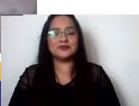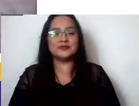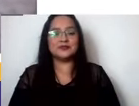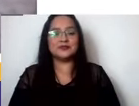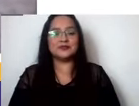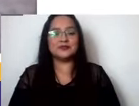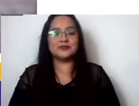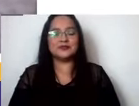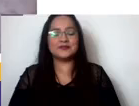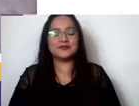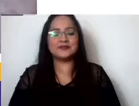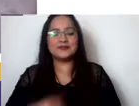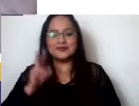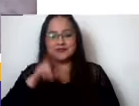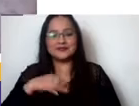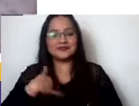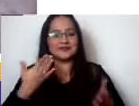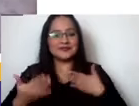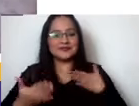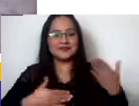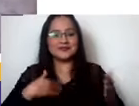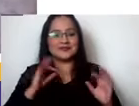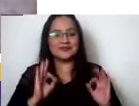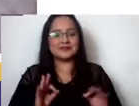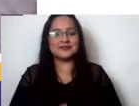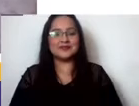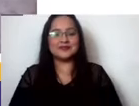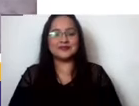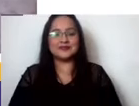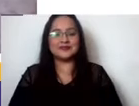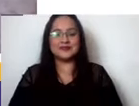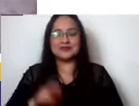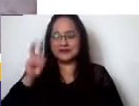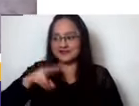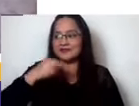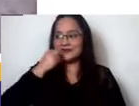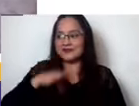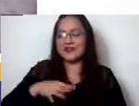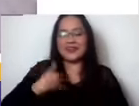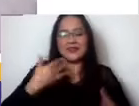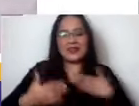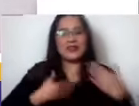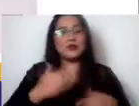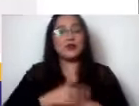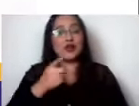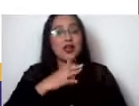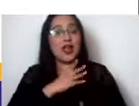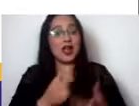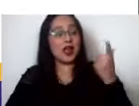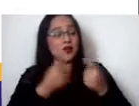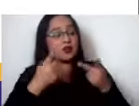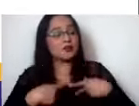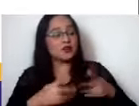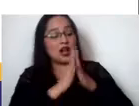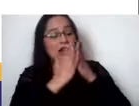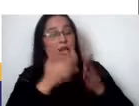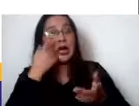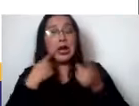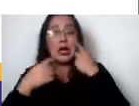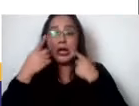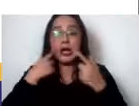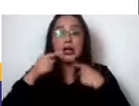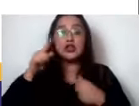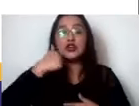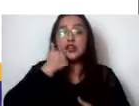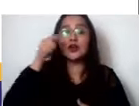Muy divertida. Qué bueno esto de lo divertido, porque luego me dicen que han llorado con mi libro y yo, no, yo quería que te rieras y que